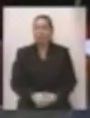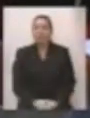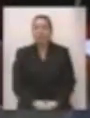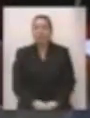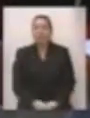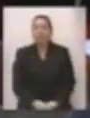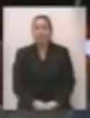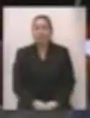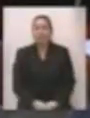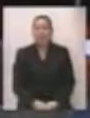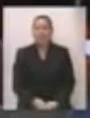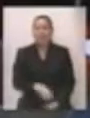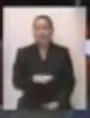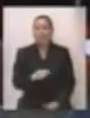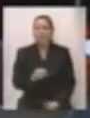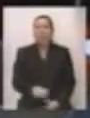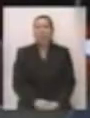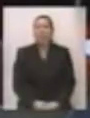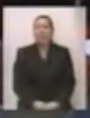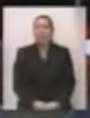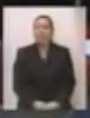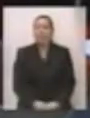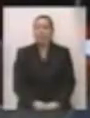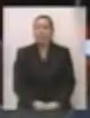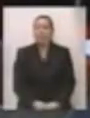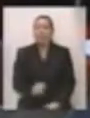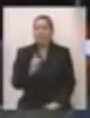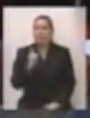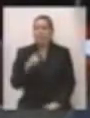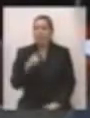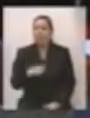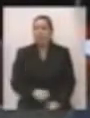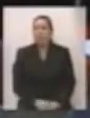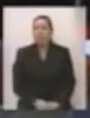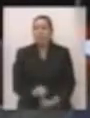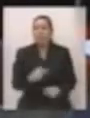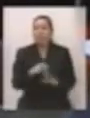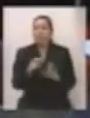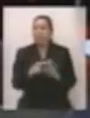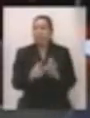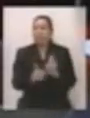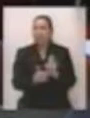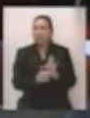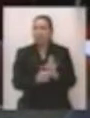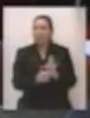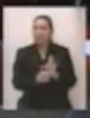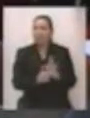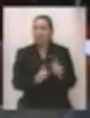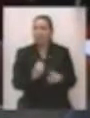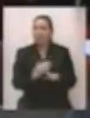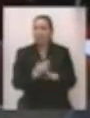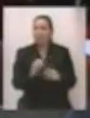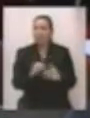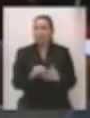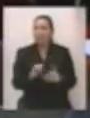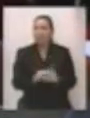a nuestros niños. Sin embargo, es necesario precisar que este proyecto de ley en algún momento